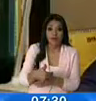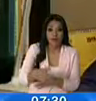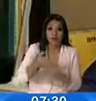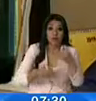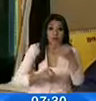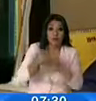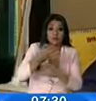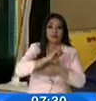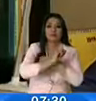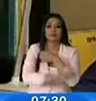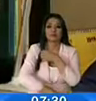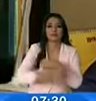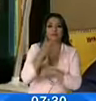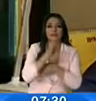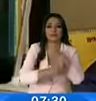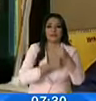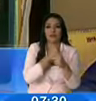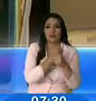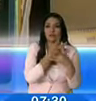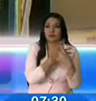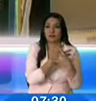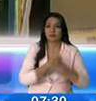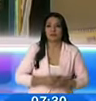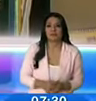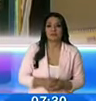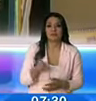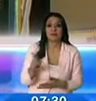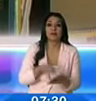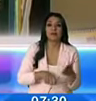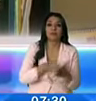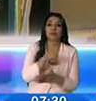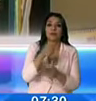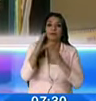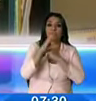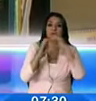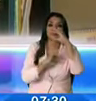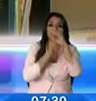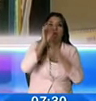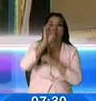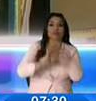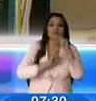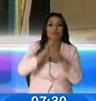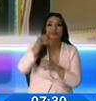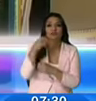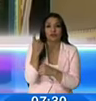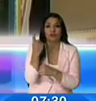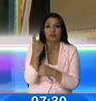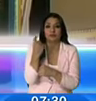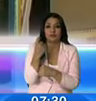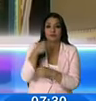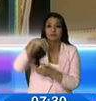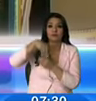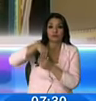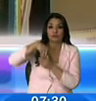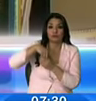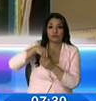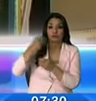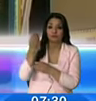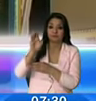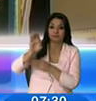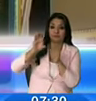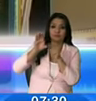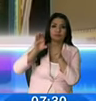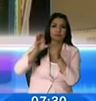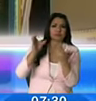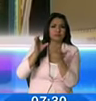años. Haber autorizado una transferencia en el año 2011... cuando los fondos